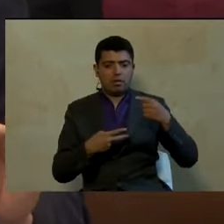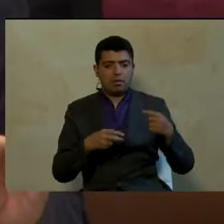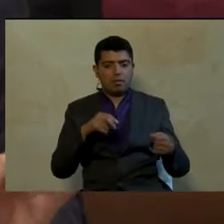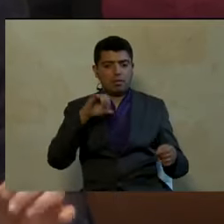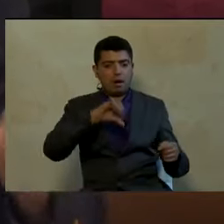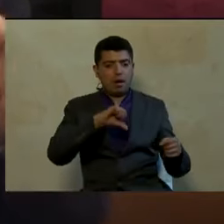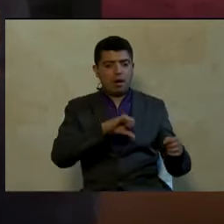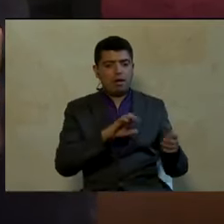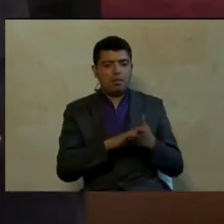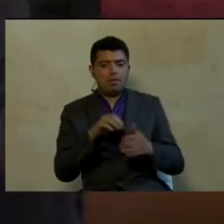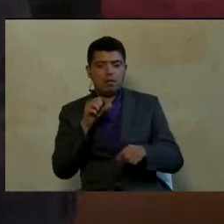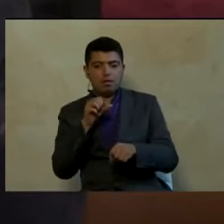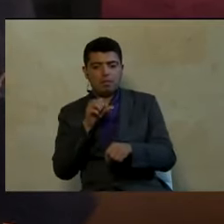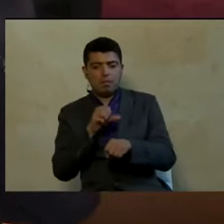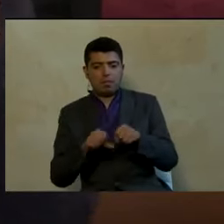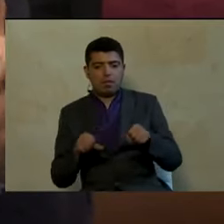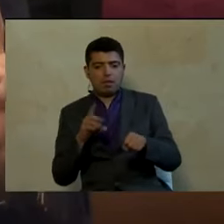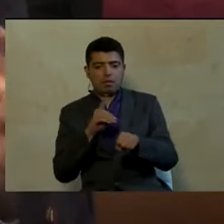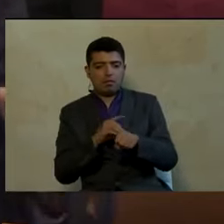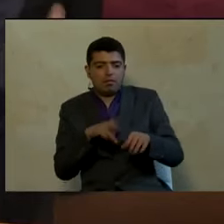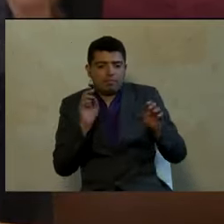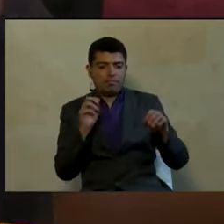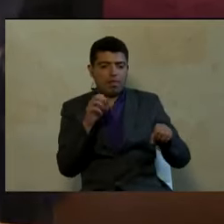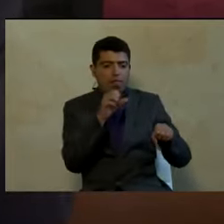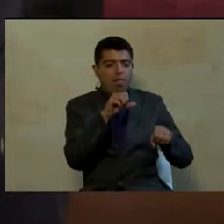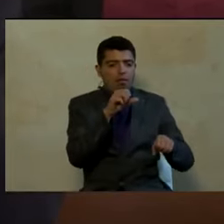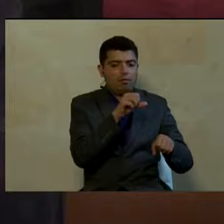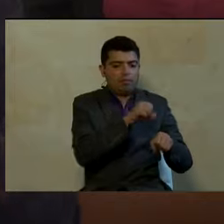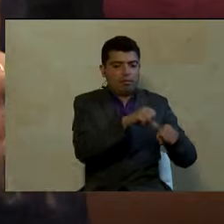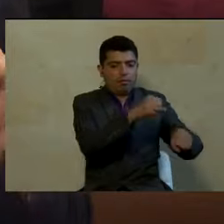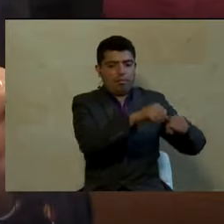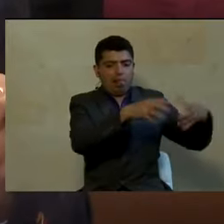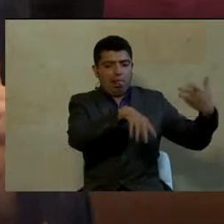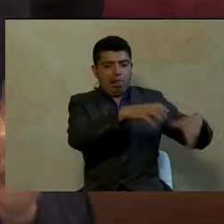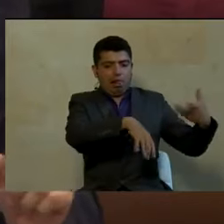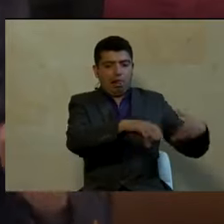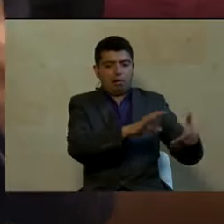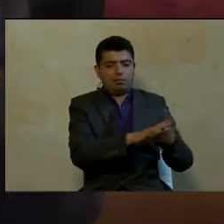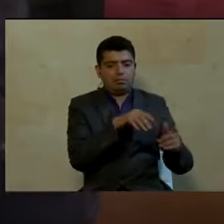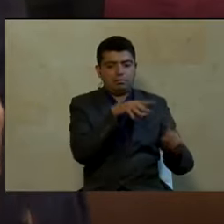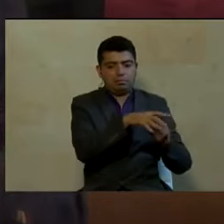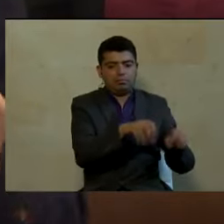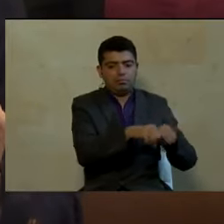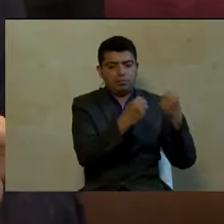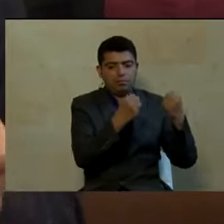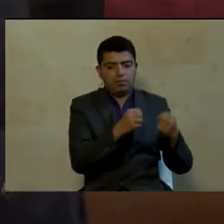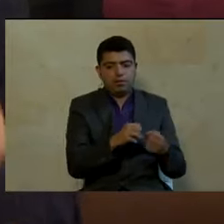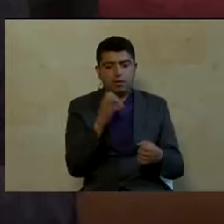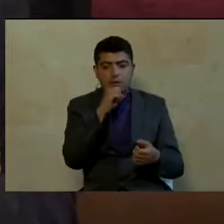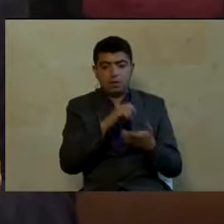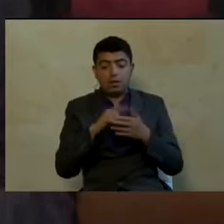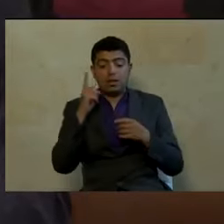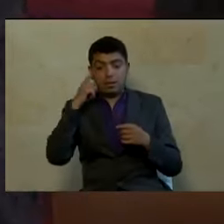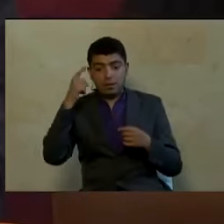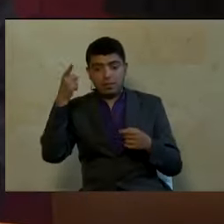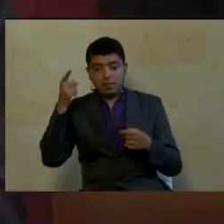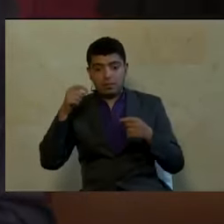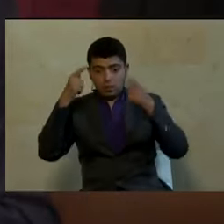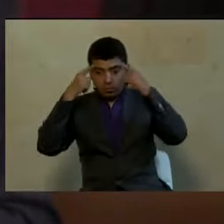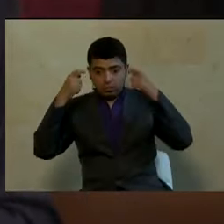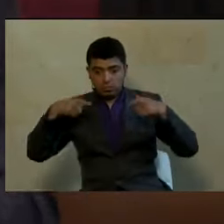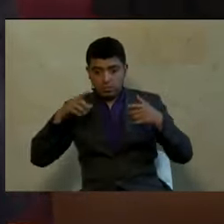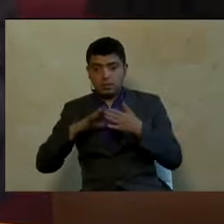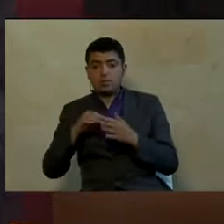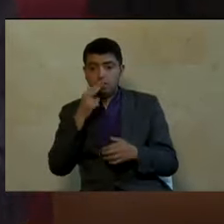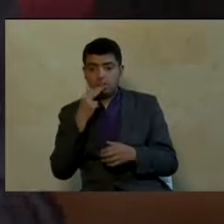inescrupulosos que andan haciendo donde no deben y para comprometer al Estado además en que la inspección vigilancia y control de